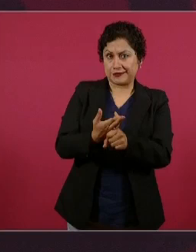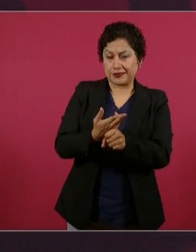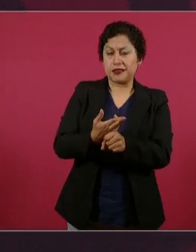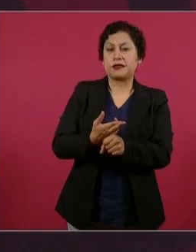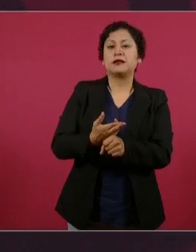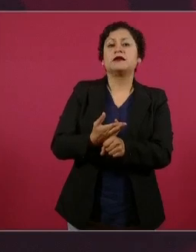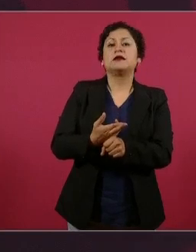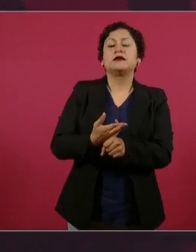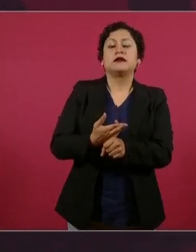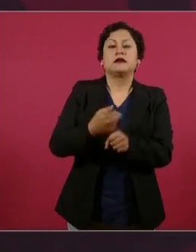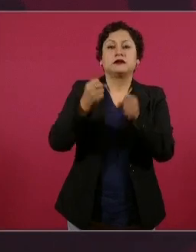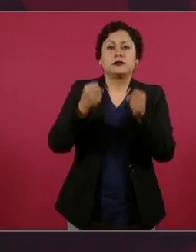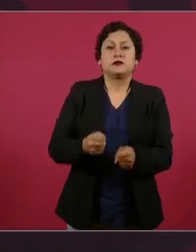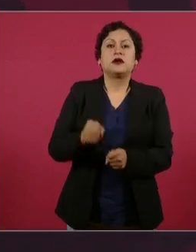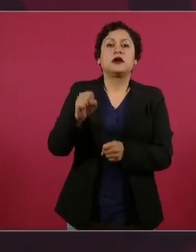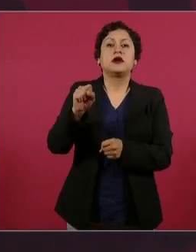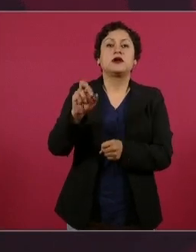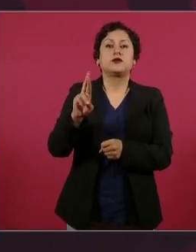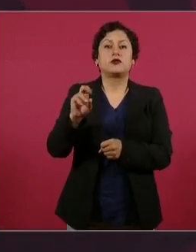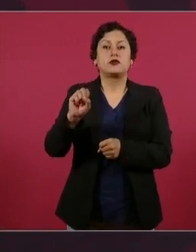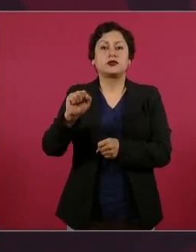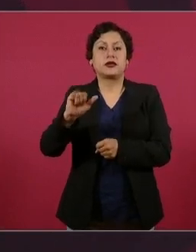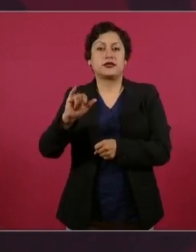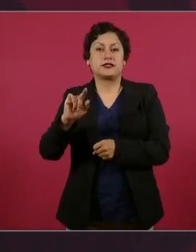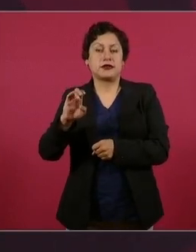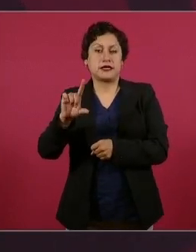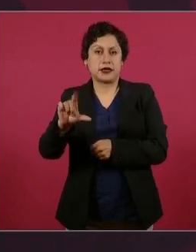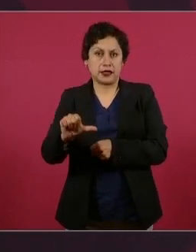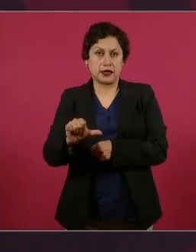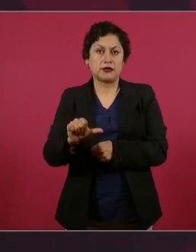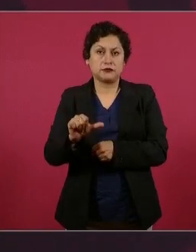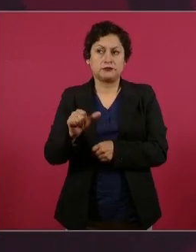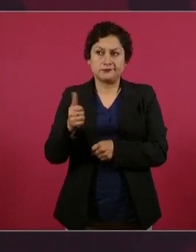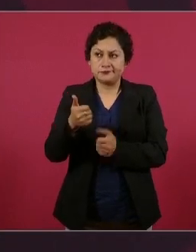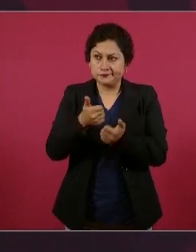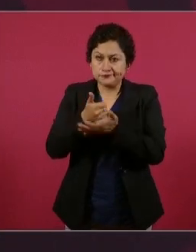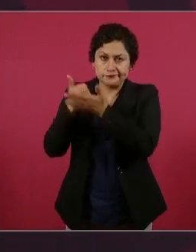En Veracruz se ha avanzado bastante en